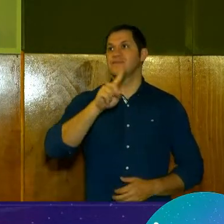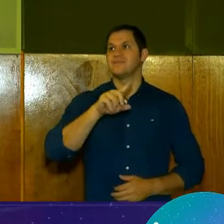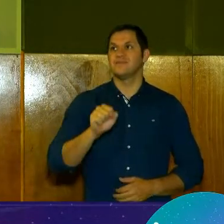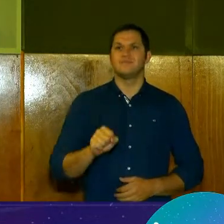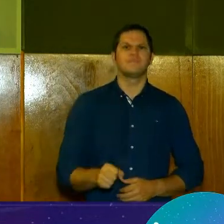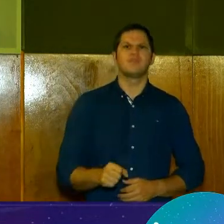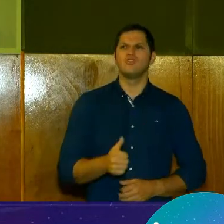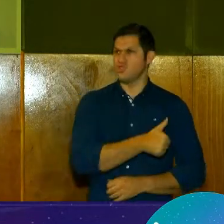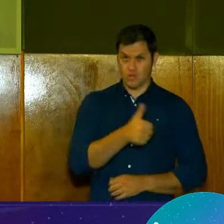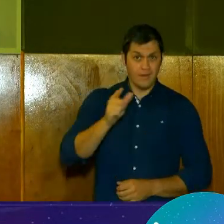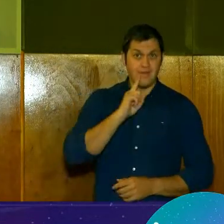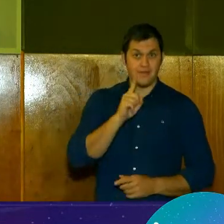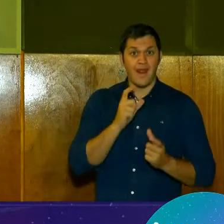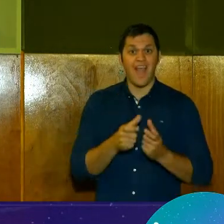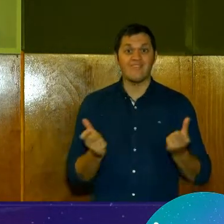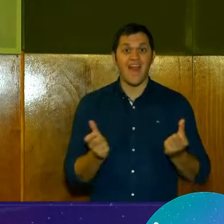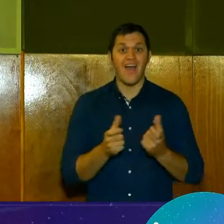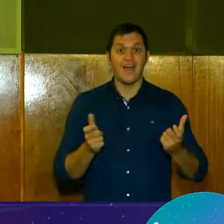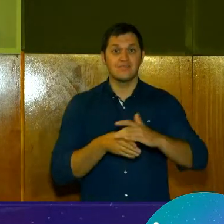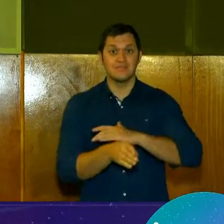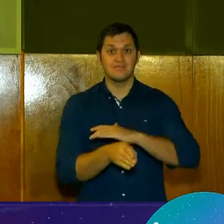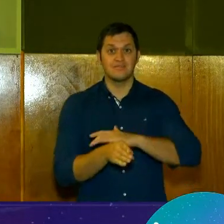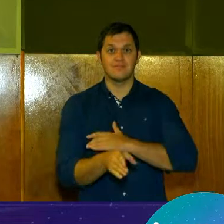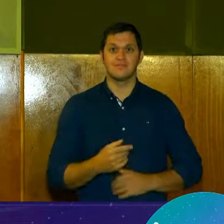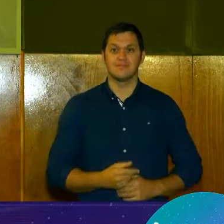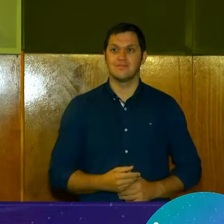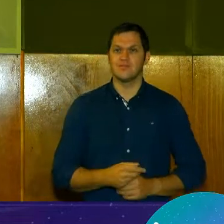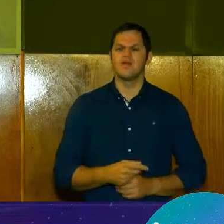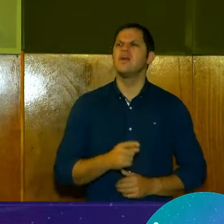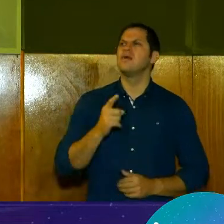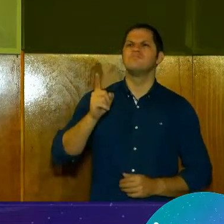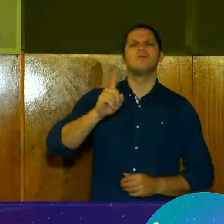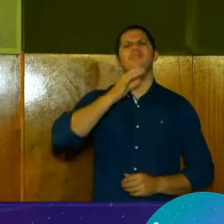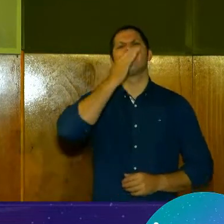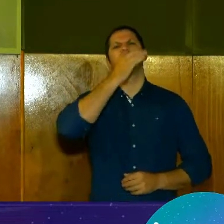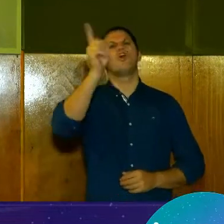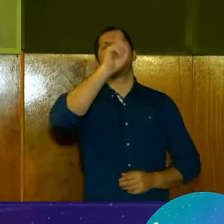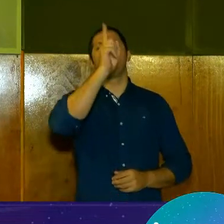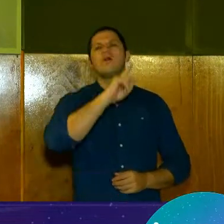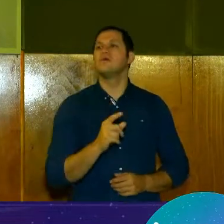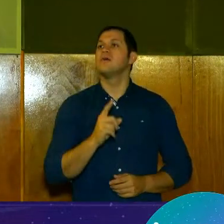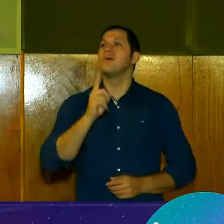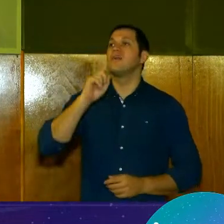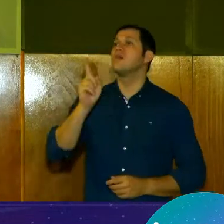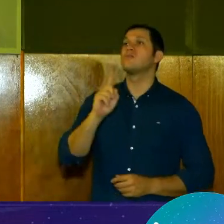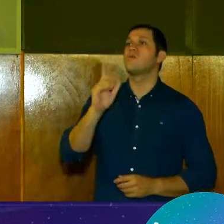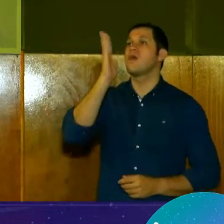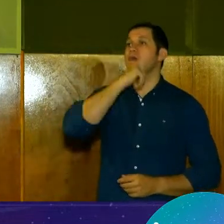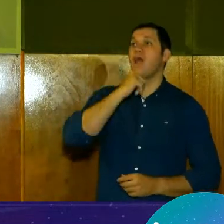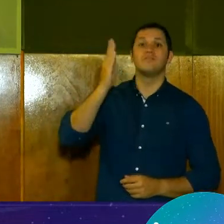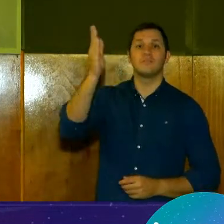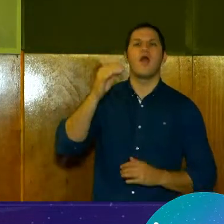con el profesor josé masa en el estadio municipal y todos ya tienen su entrada verdad